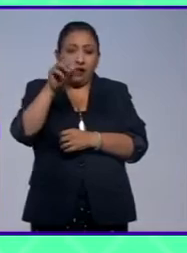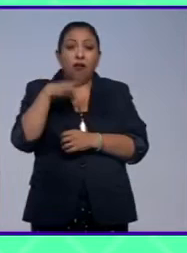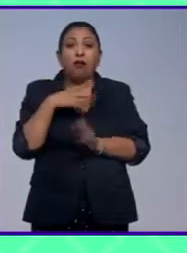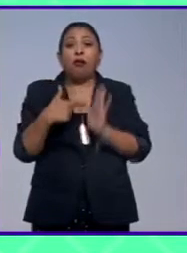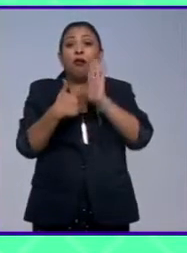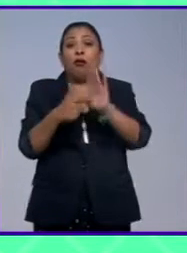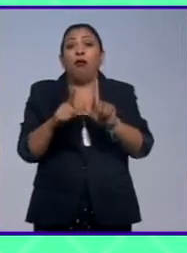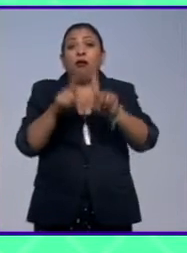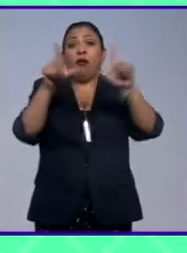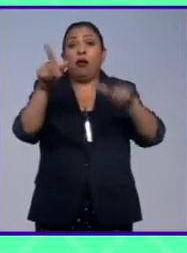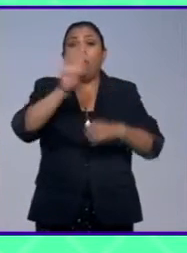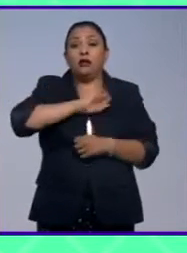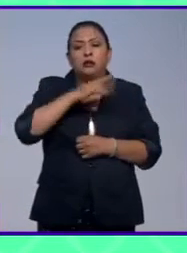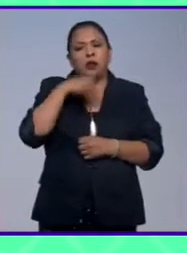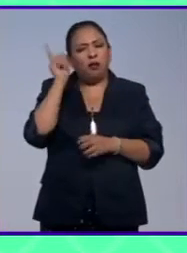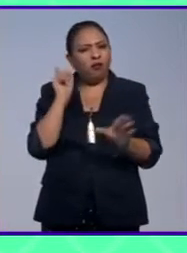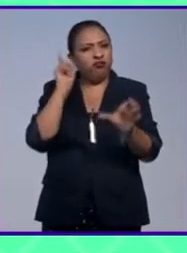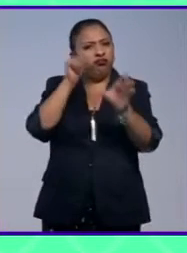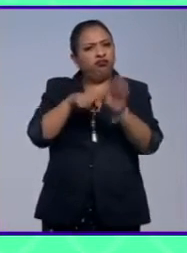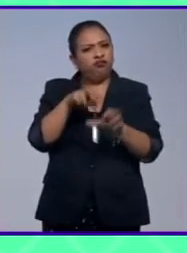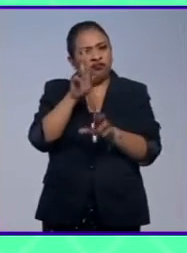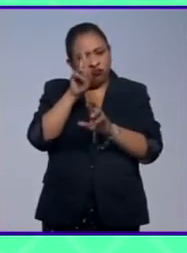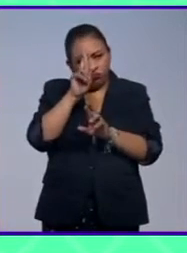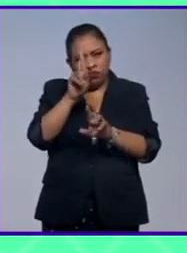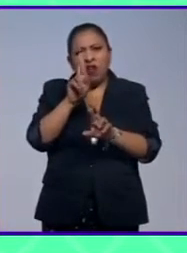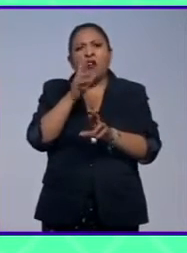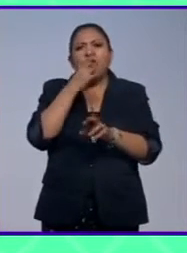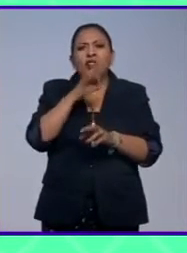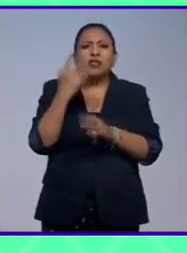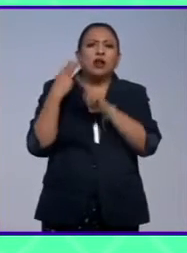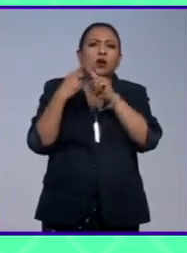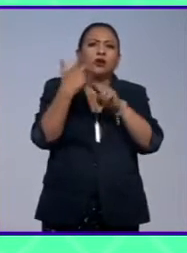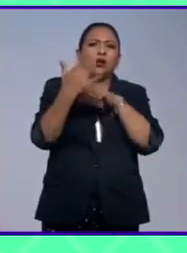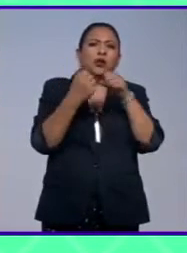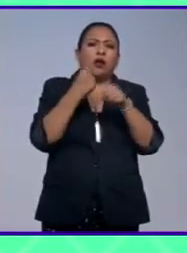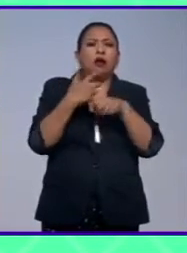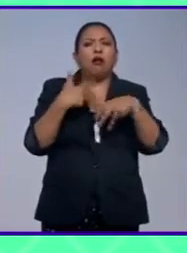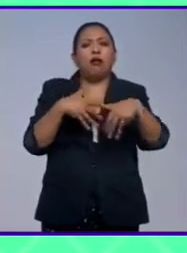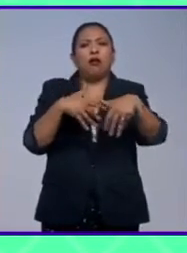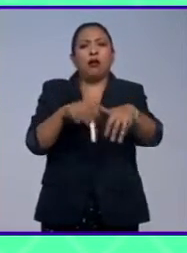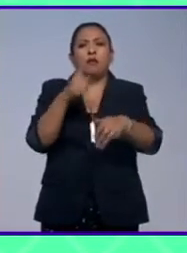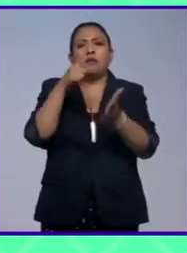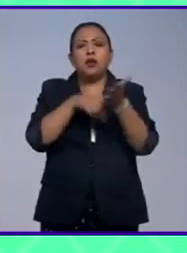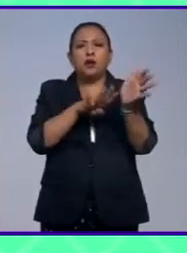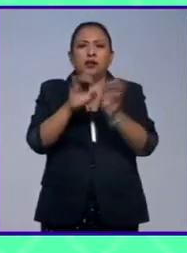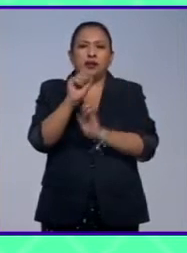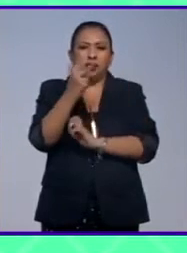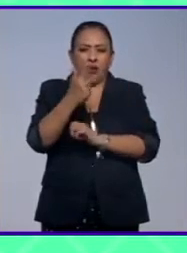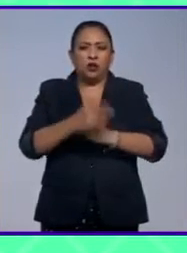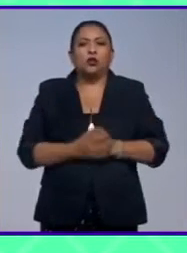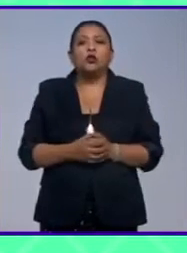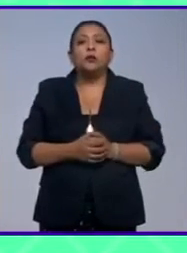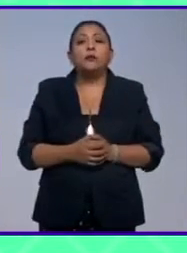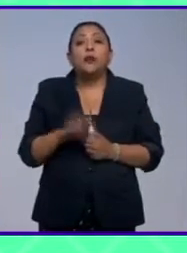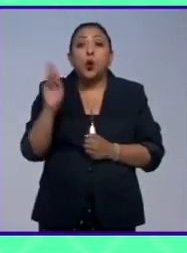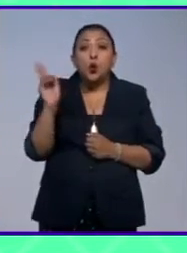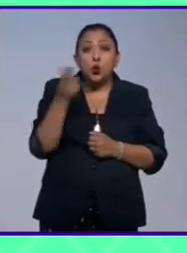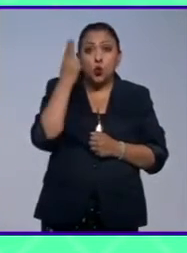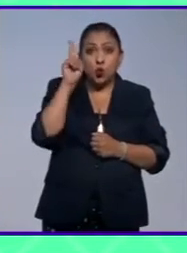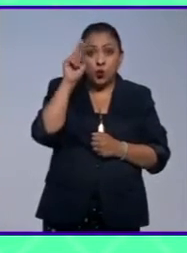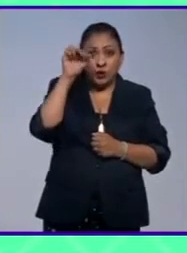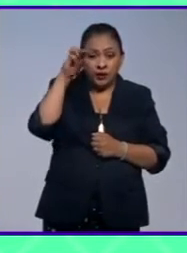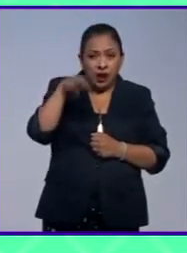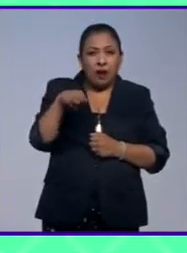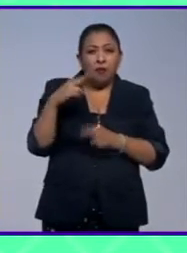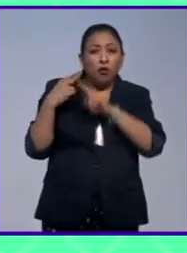a la pantalla española para sumarse a la conmemoración de los 50 años del movimiento estudiantil del 68. Para la UNAM,